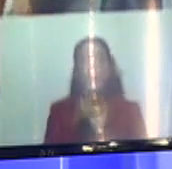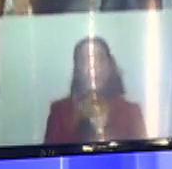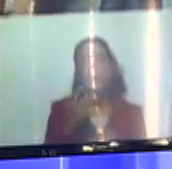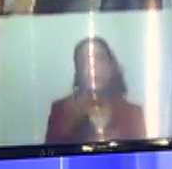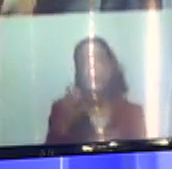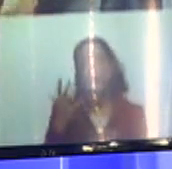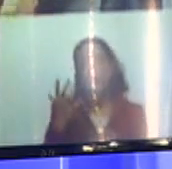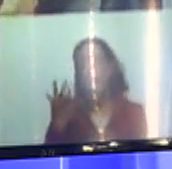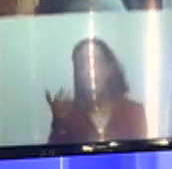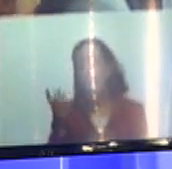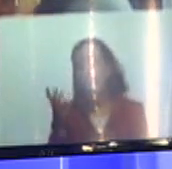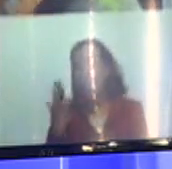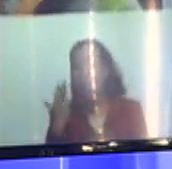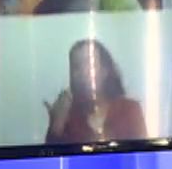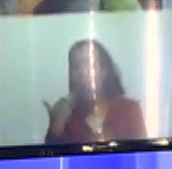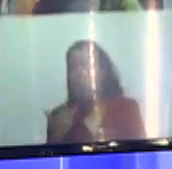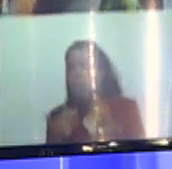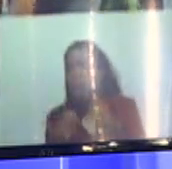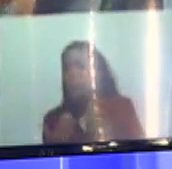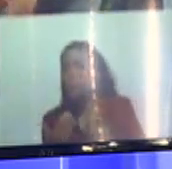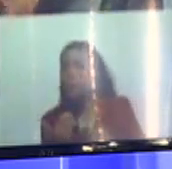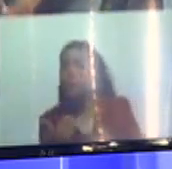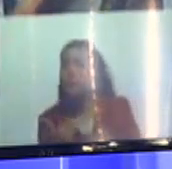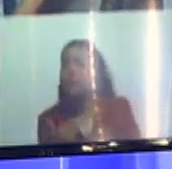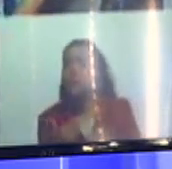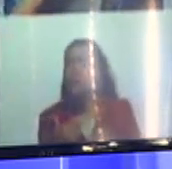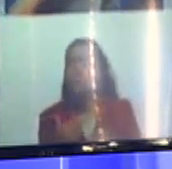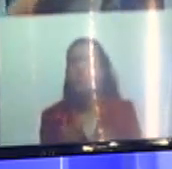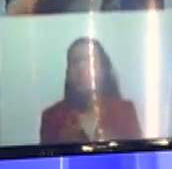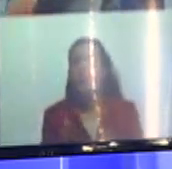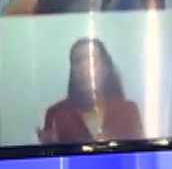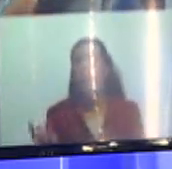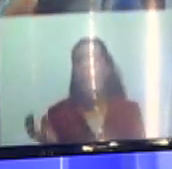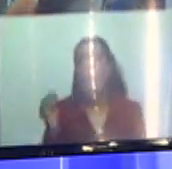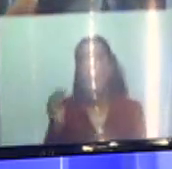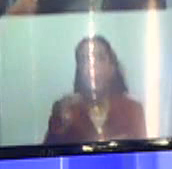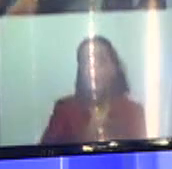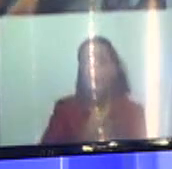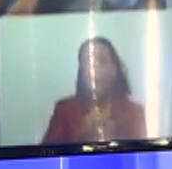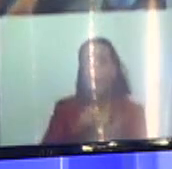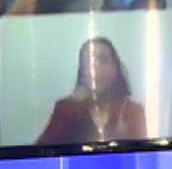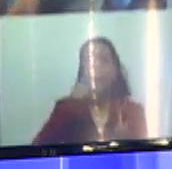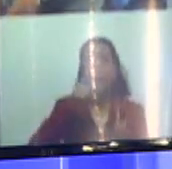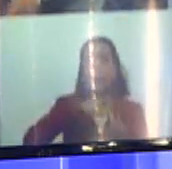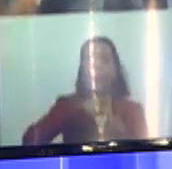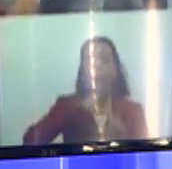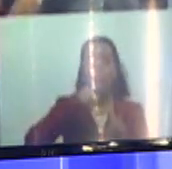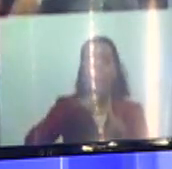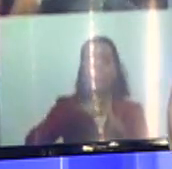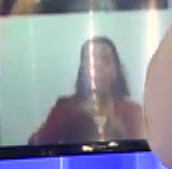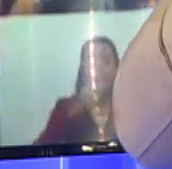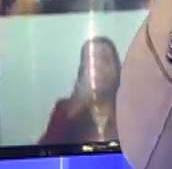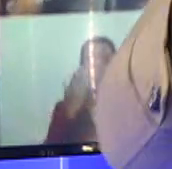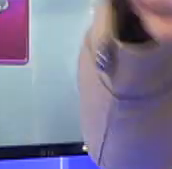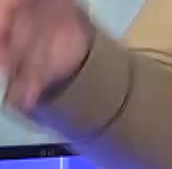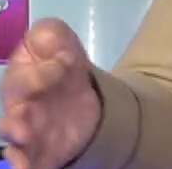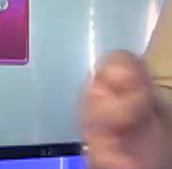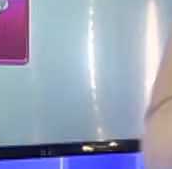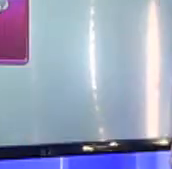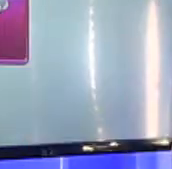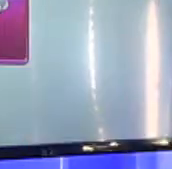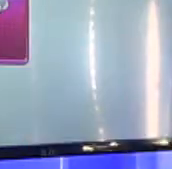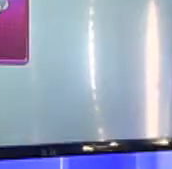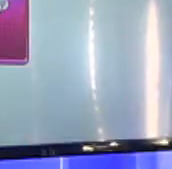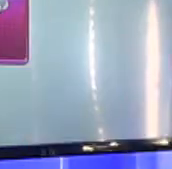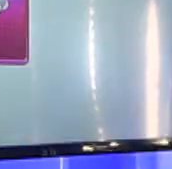o como marionetas por parte del régimen. Pero yo les tengo otra, porque hoy les tengo las pruebas de cómo hacen la manipulación